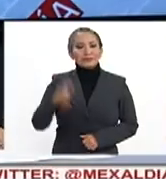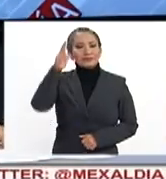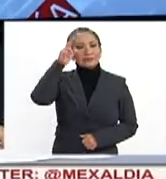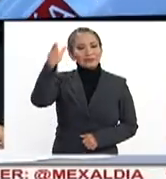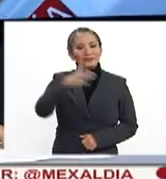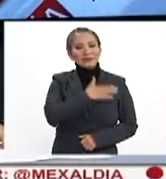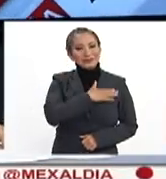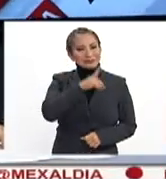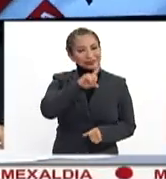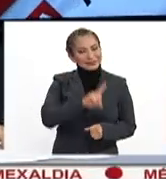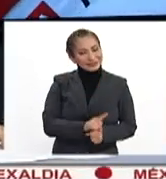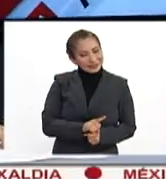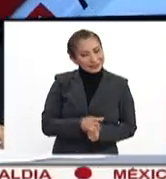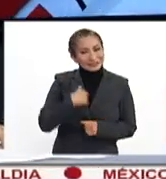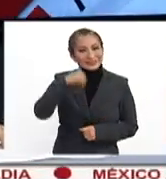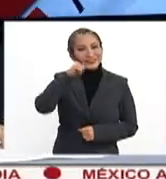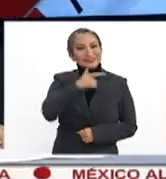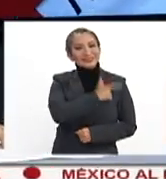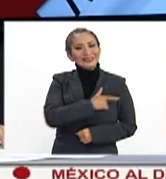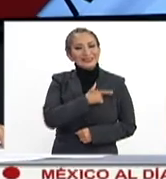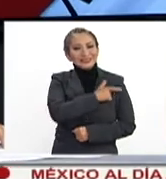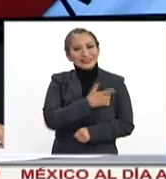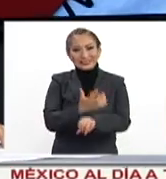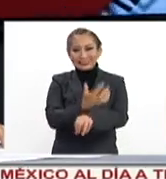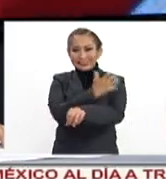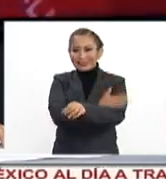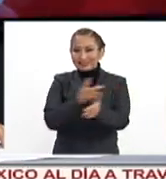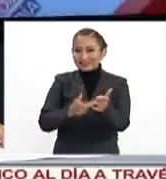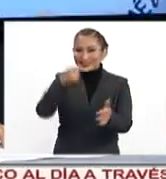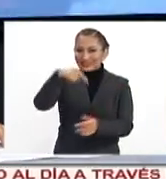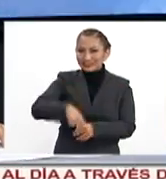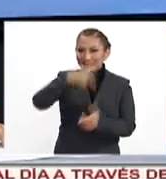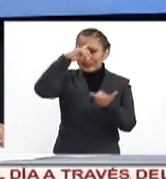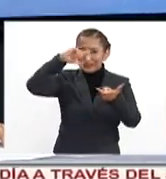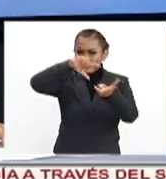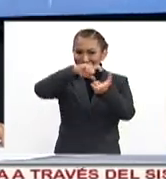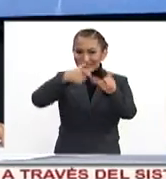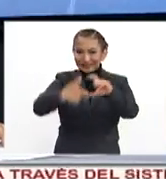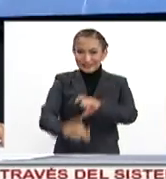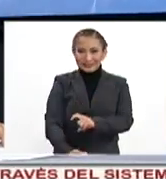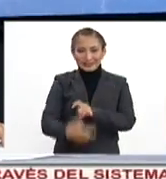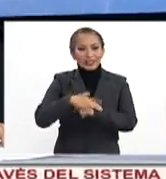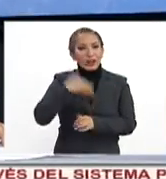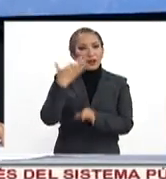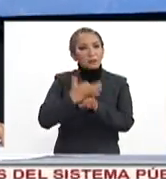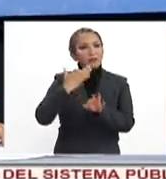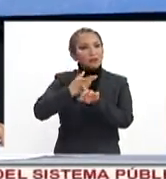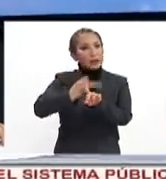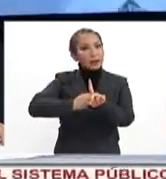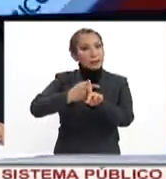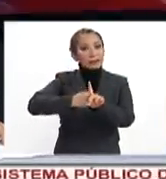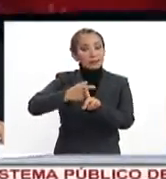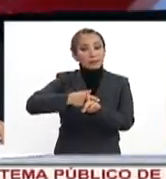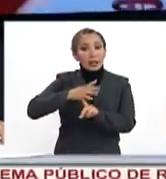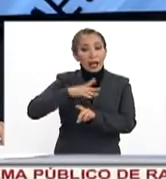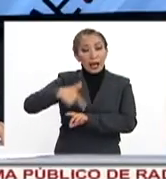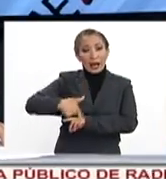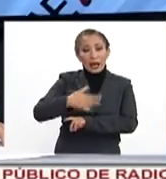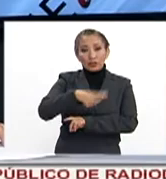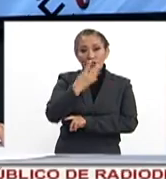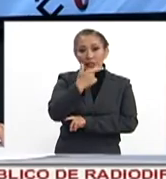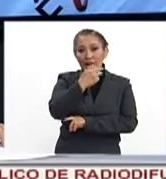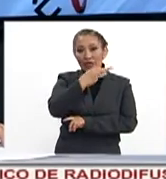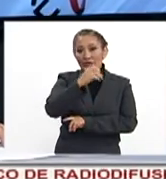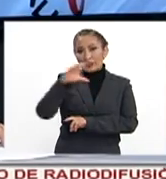Hola, ¿qué tal? Muy buenos días. Siempre es un gusto que nos acompañe en una edición más de México al Día. En este momento la temperatura 14